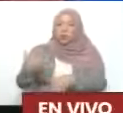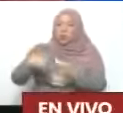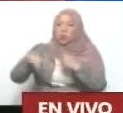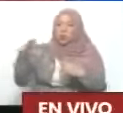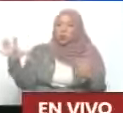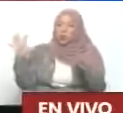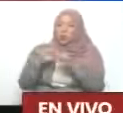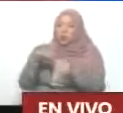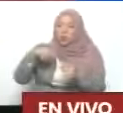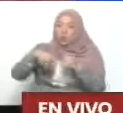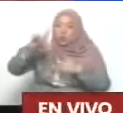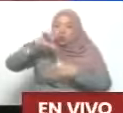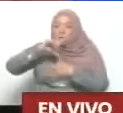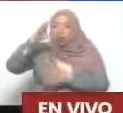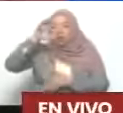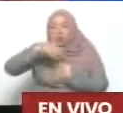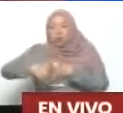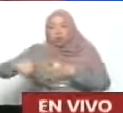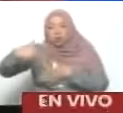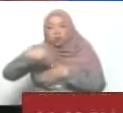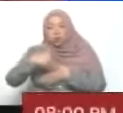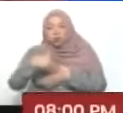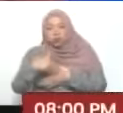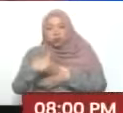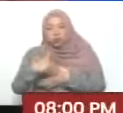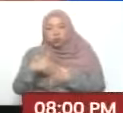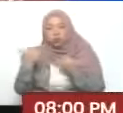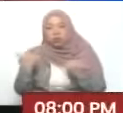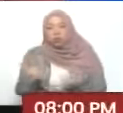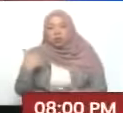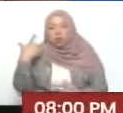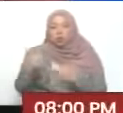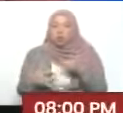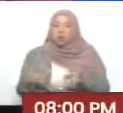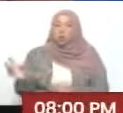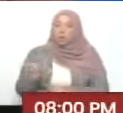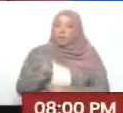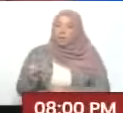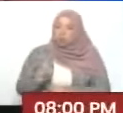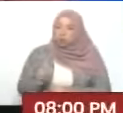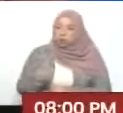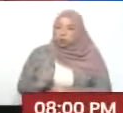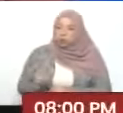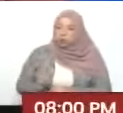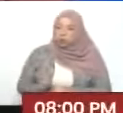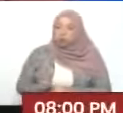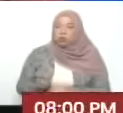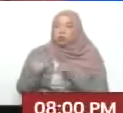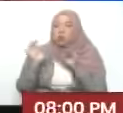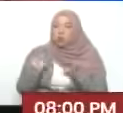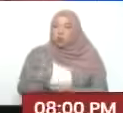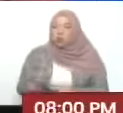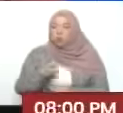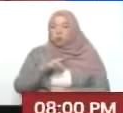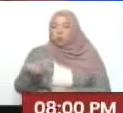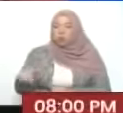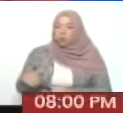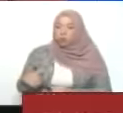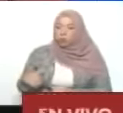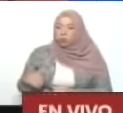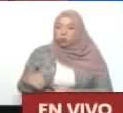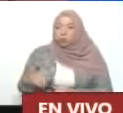unión de América del Sur. Y vamos a destruir a un país emblemático, base fundamental de